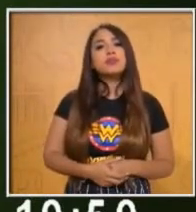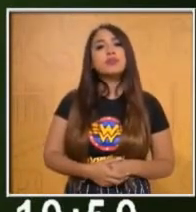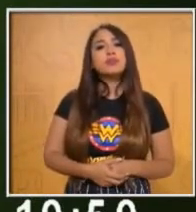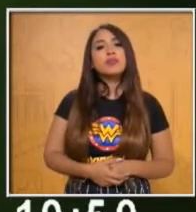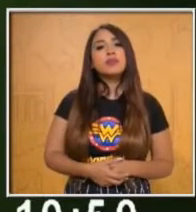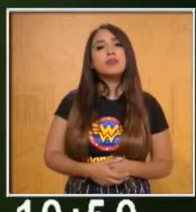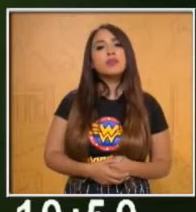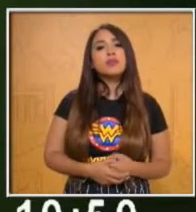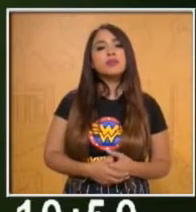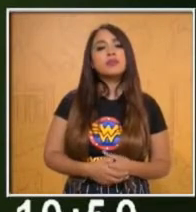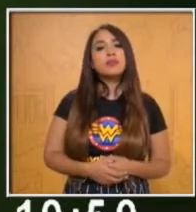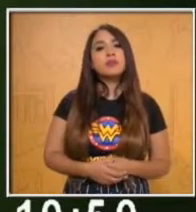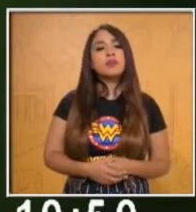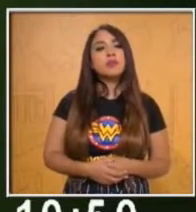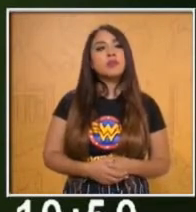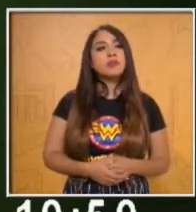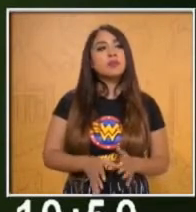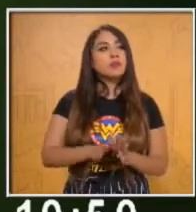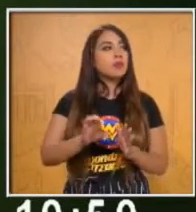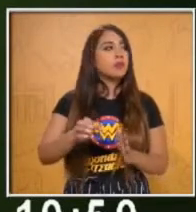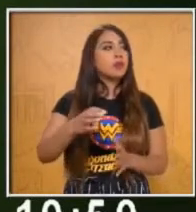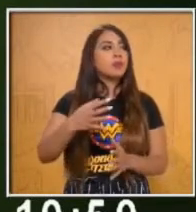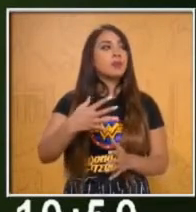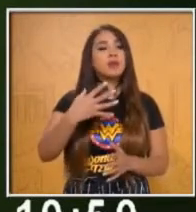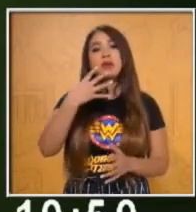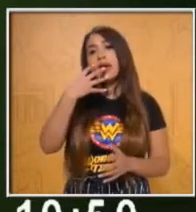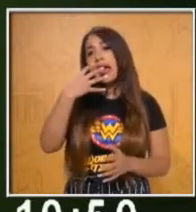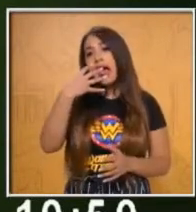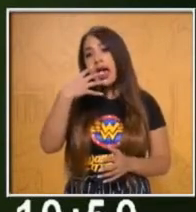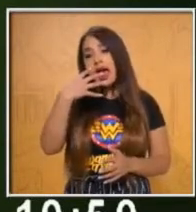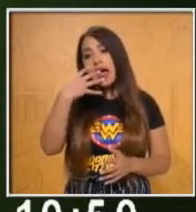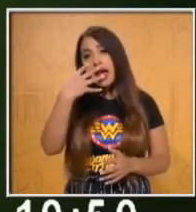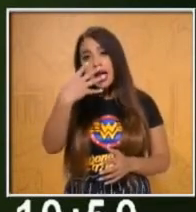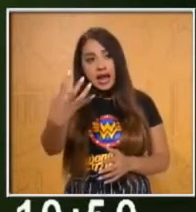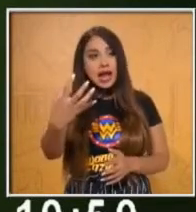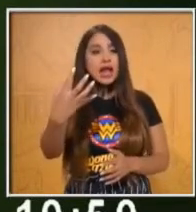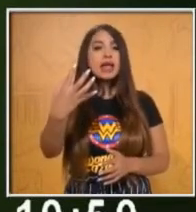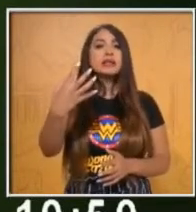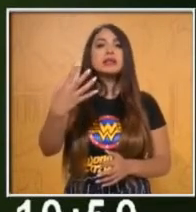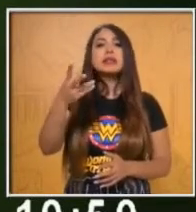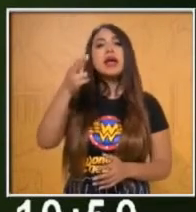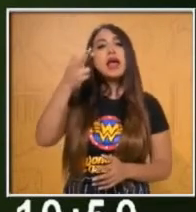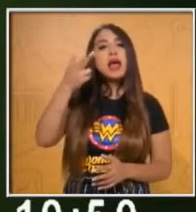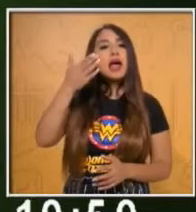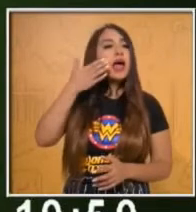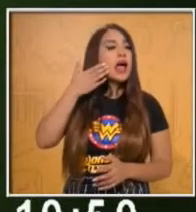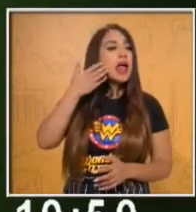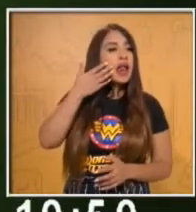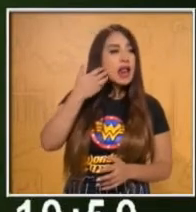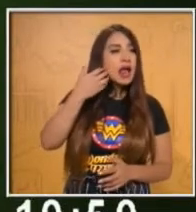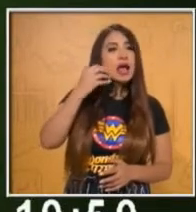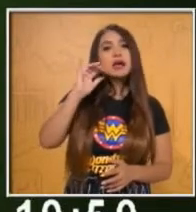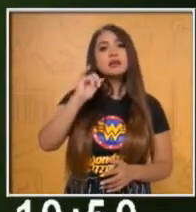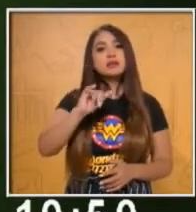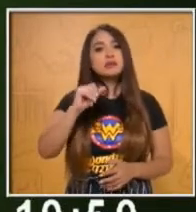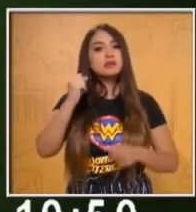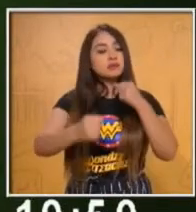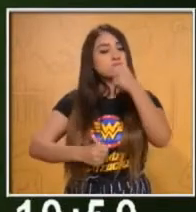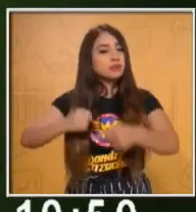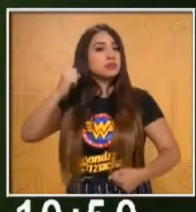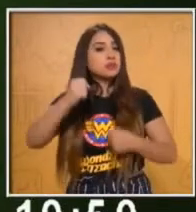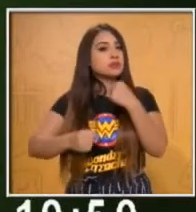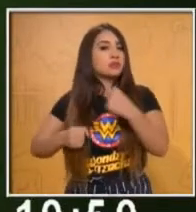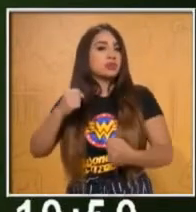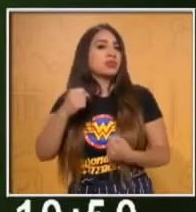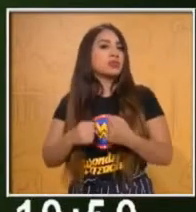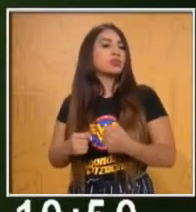del gato y al unísono corrieron. Entonces, vamos a